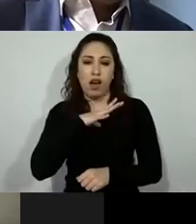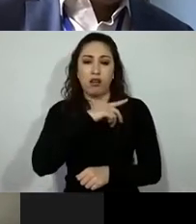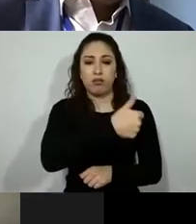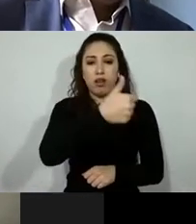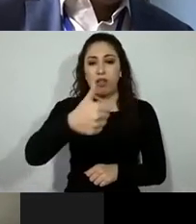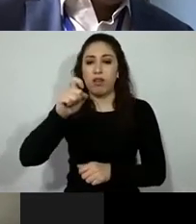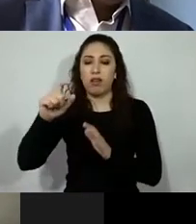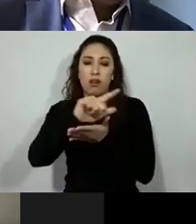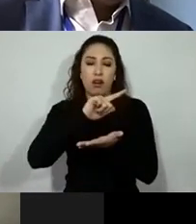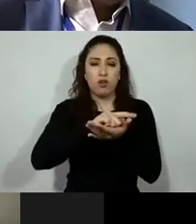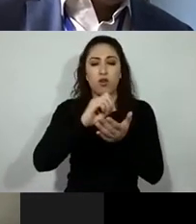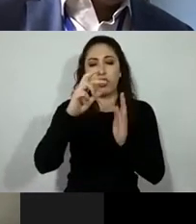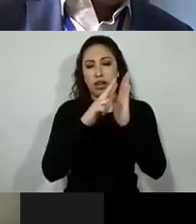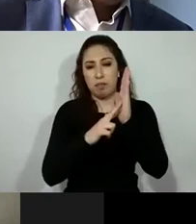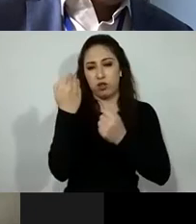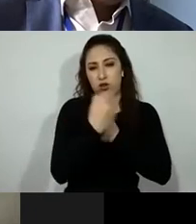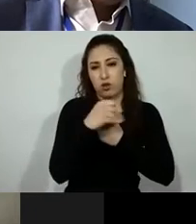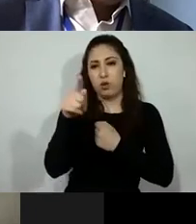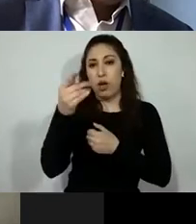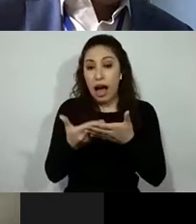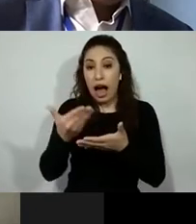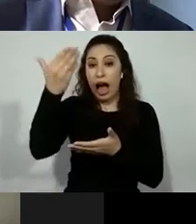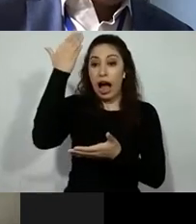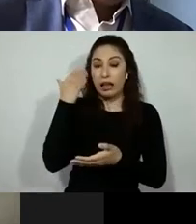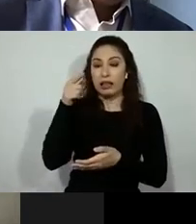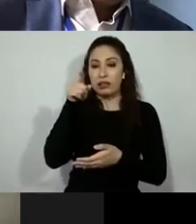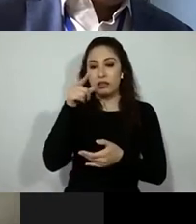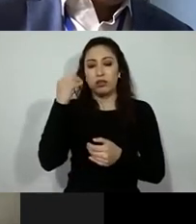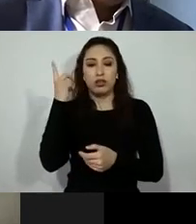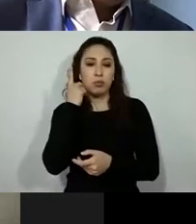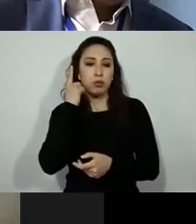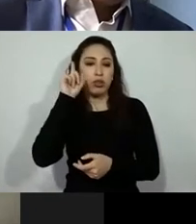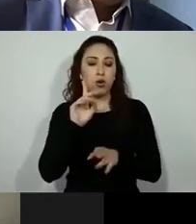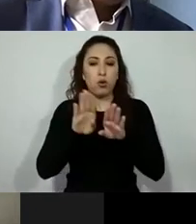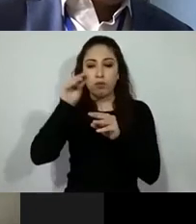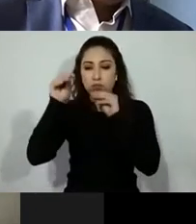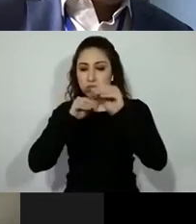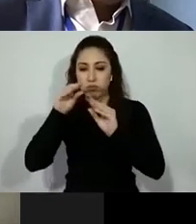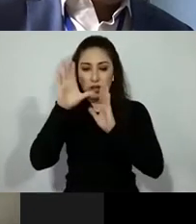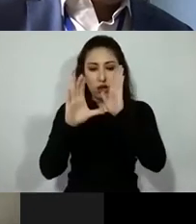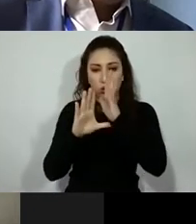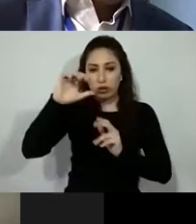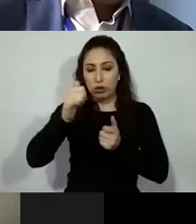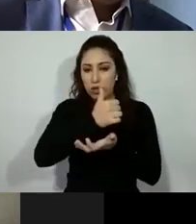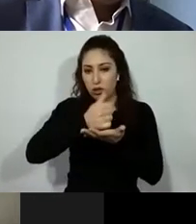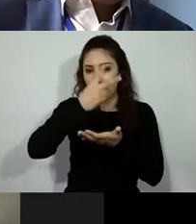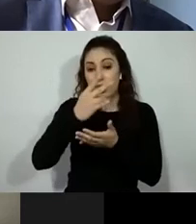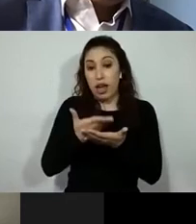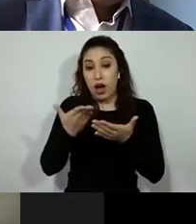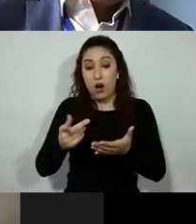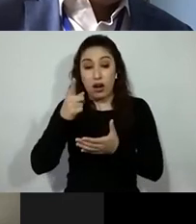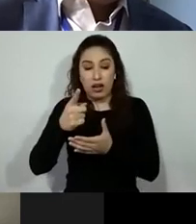en el constituyente y haber sido diputada constituyente, nuestra constitución local establece las